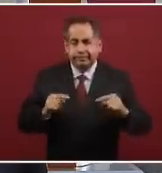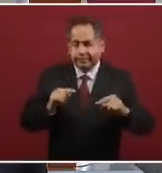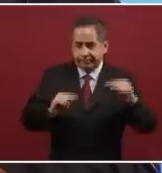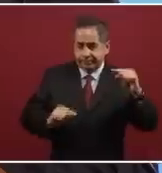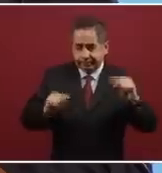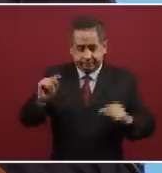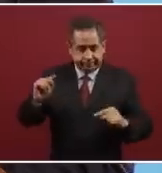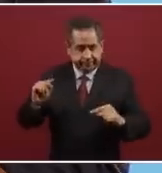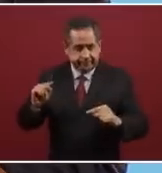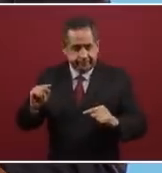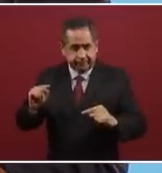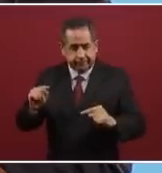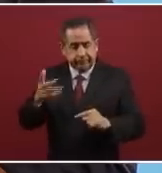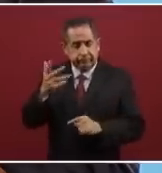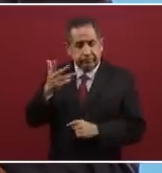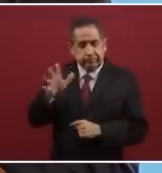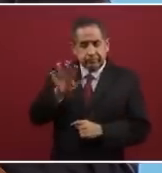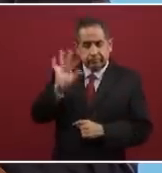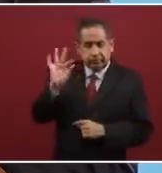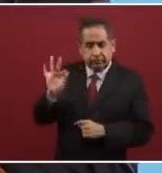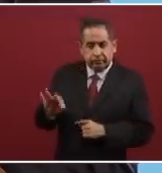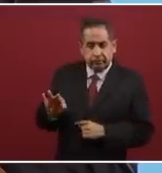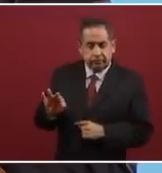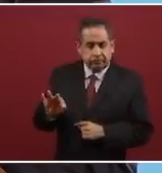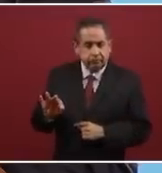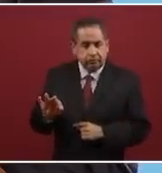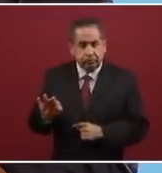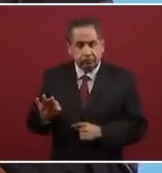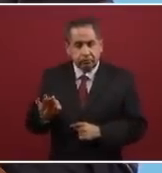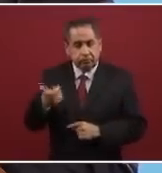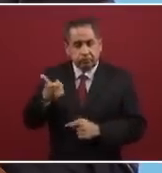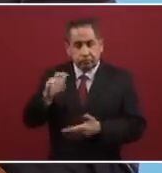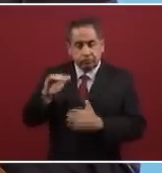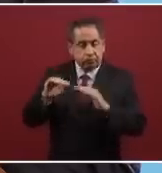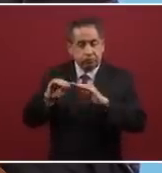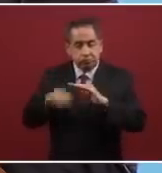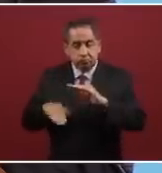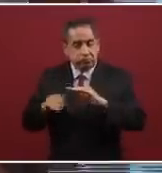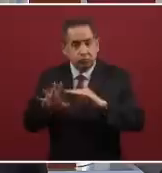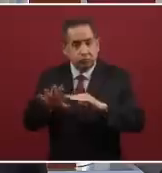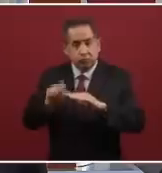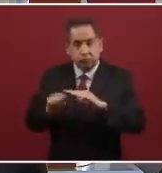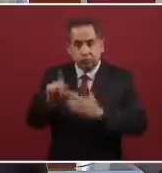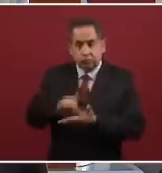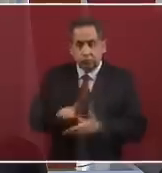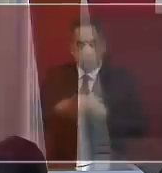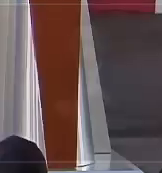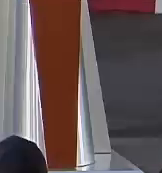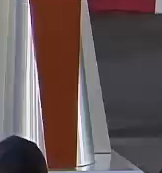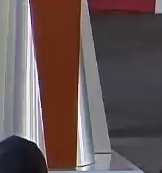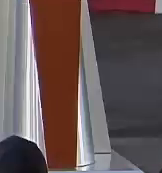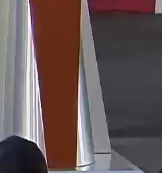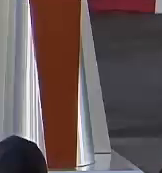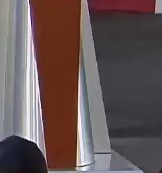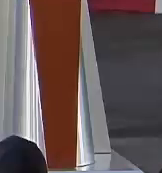de 10% de menos y luego la subsecuente